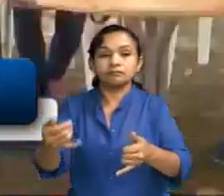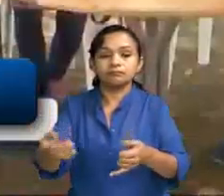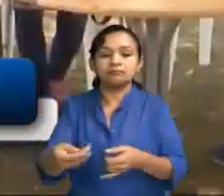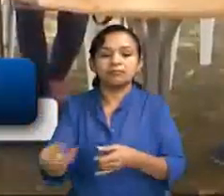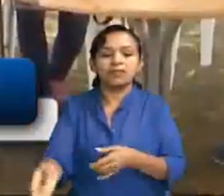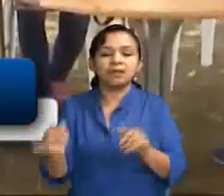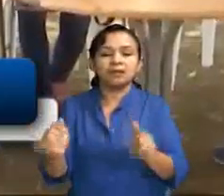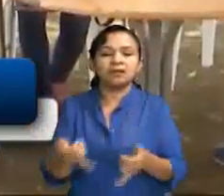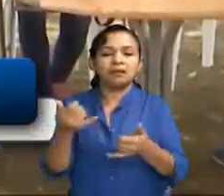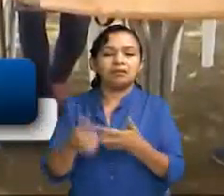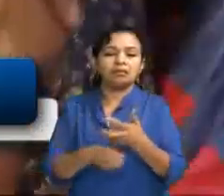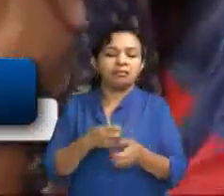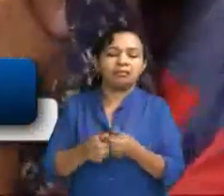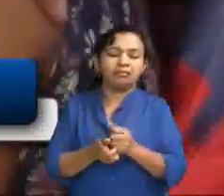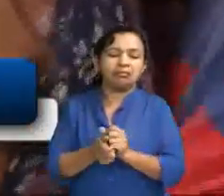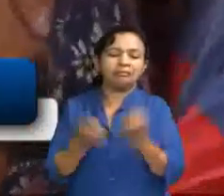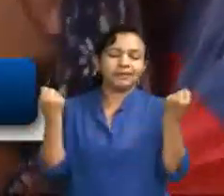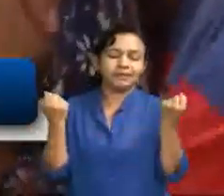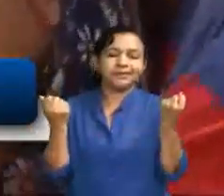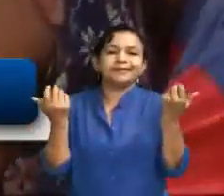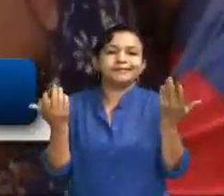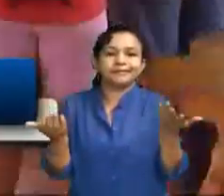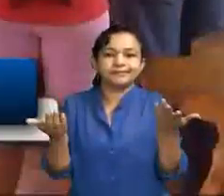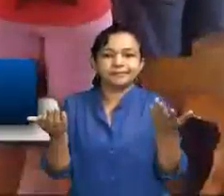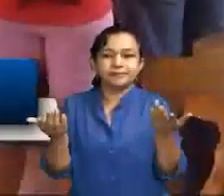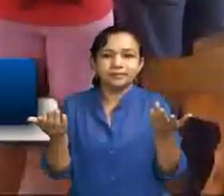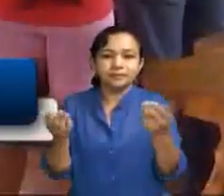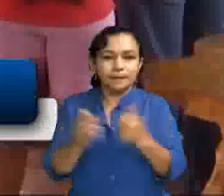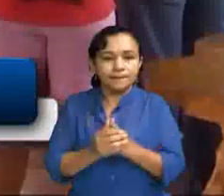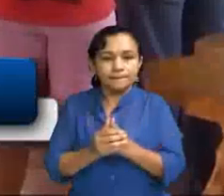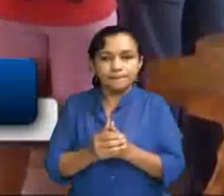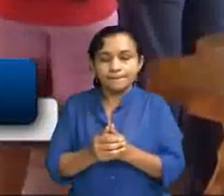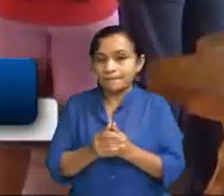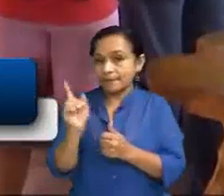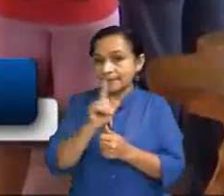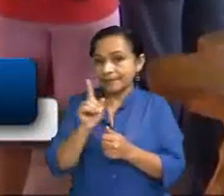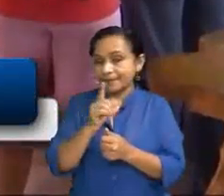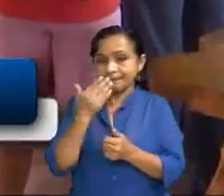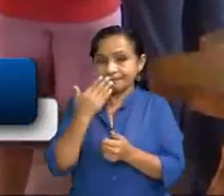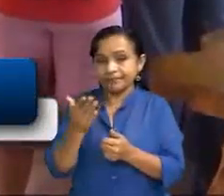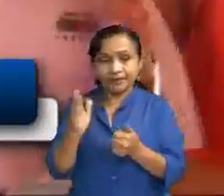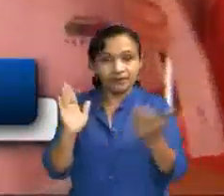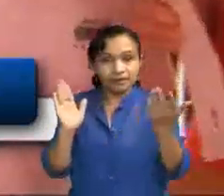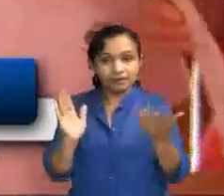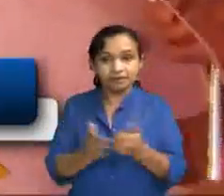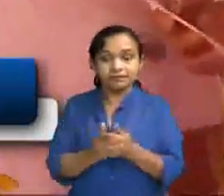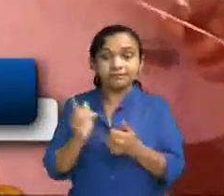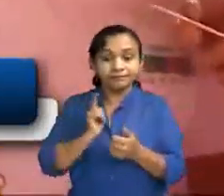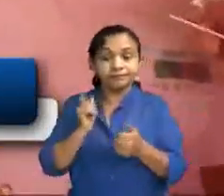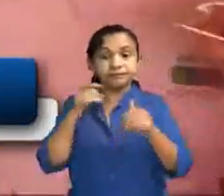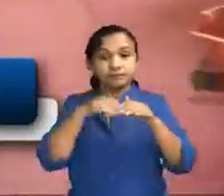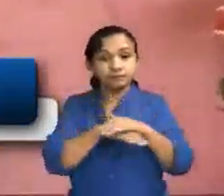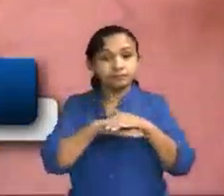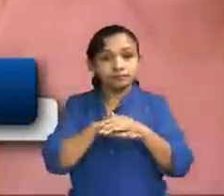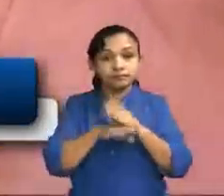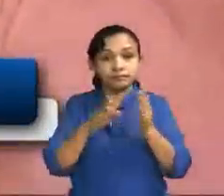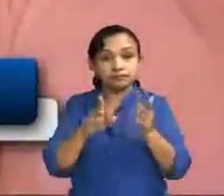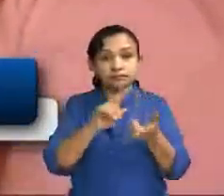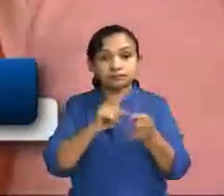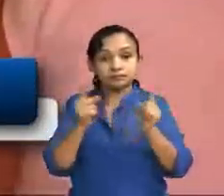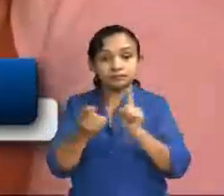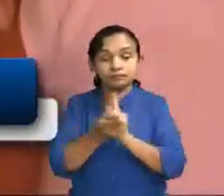y el niño viene y la rompe. Entonces, pues no es adecuado. Y en el caso la tienen que guardar. Y en el caso que se